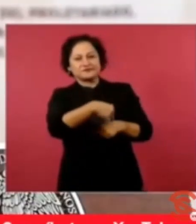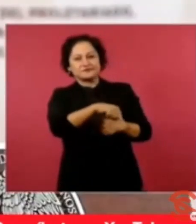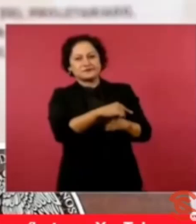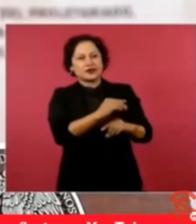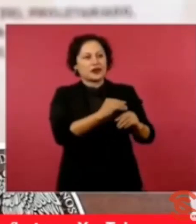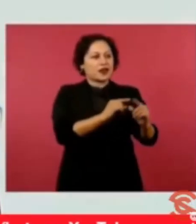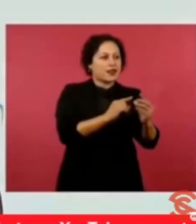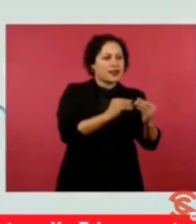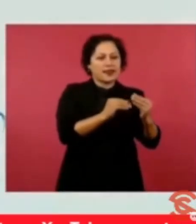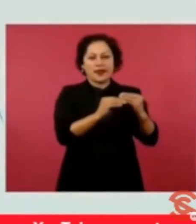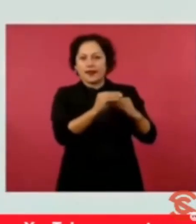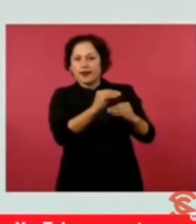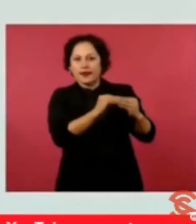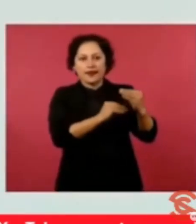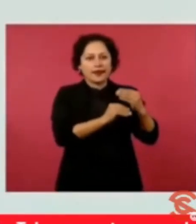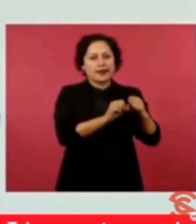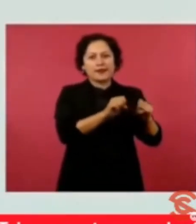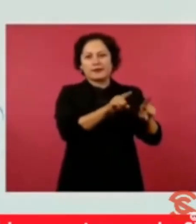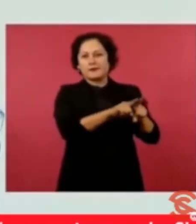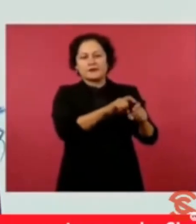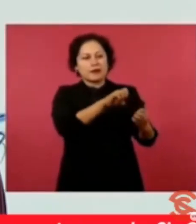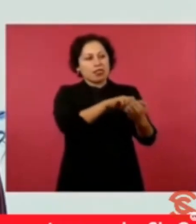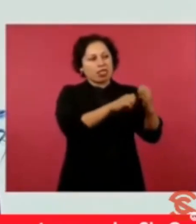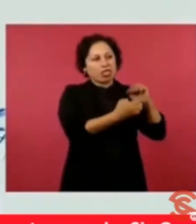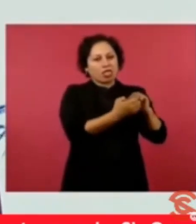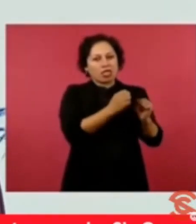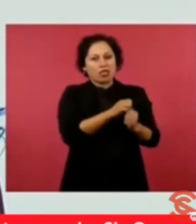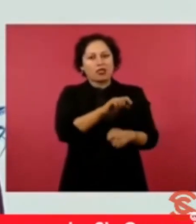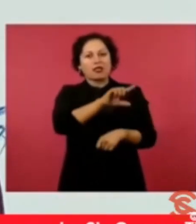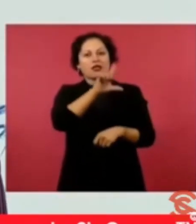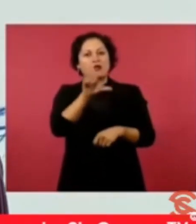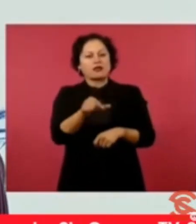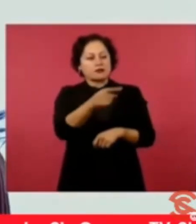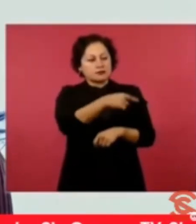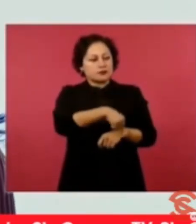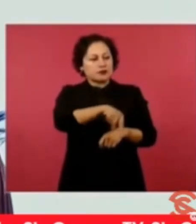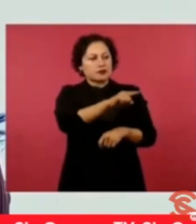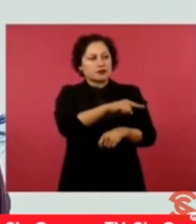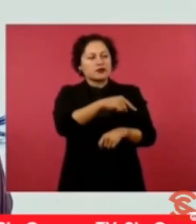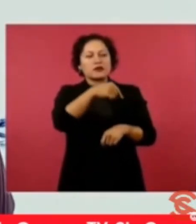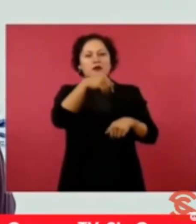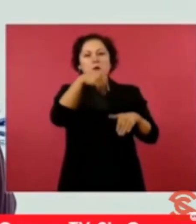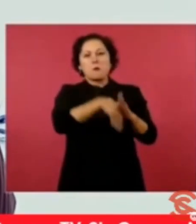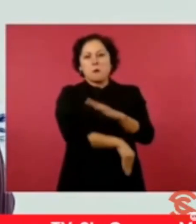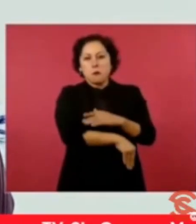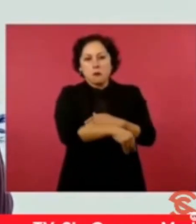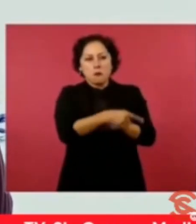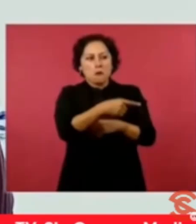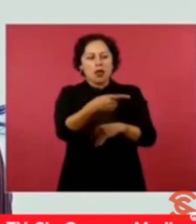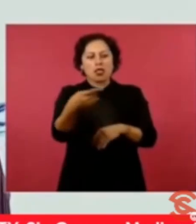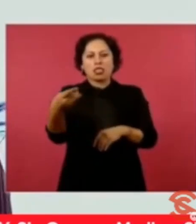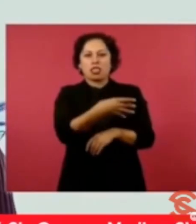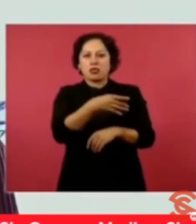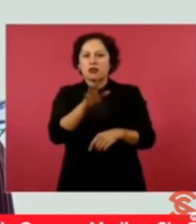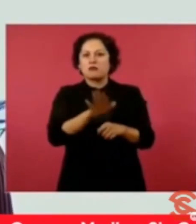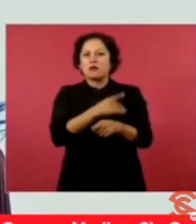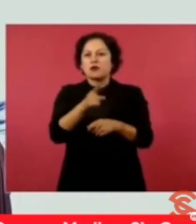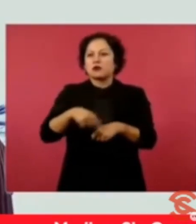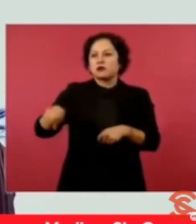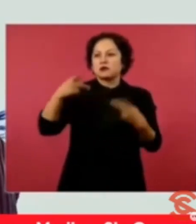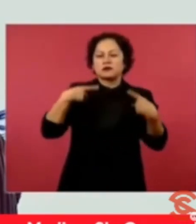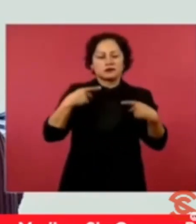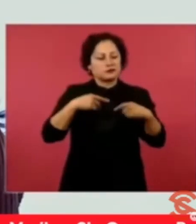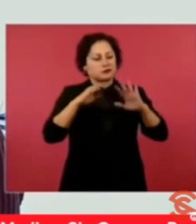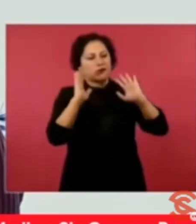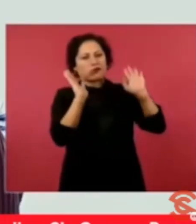mismos y vieron que perdieron porque la gente ya no les cree ni confía en lo que dicen, pues